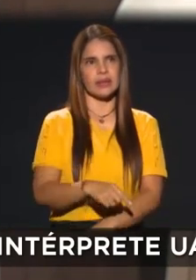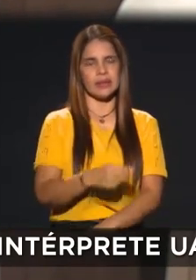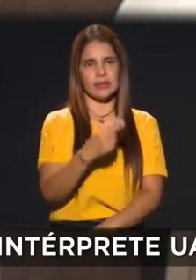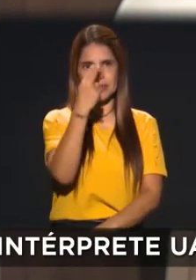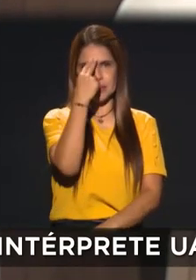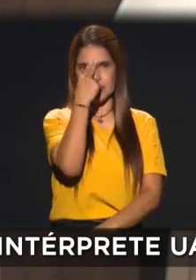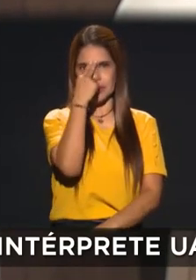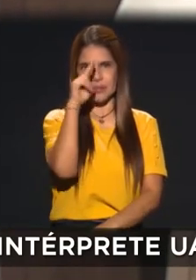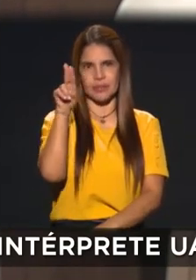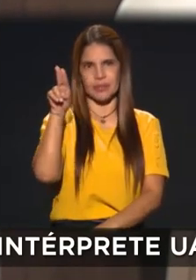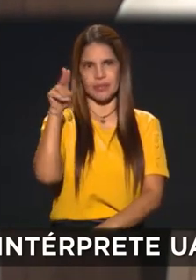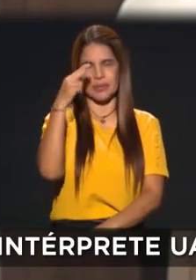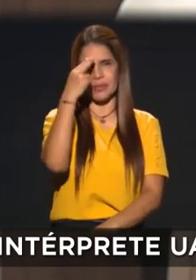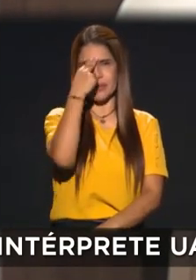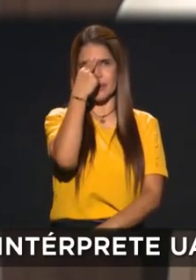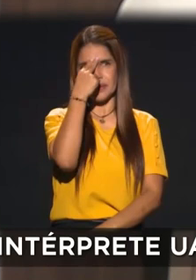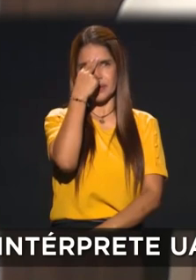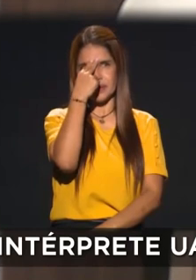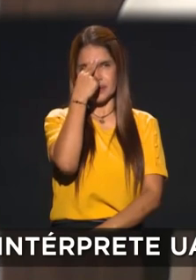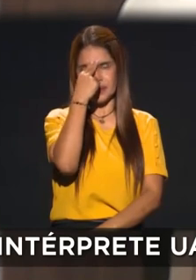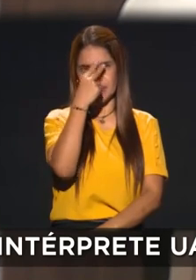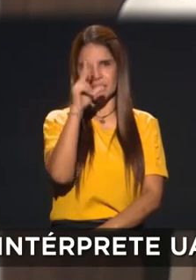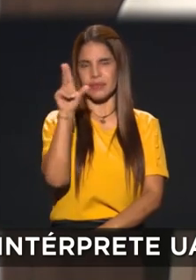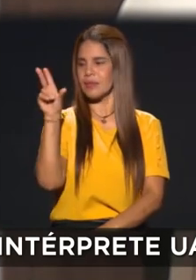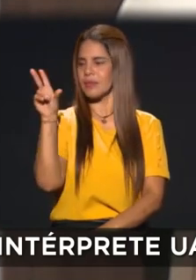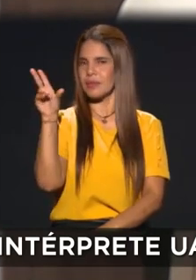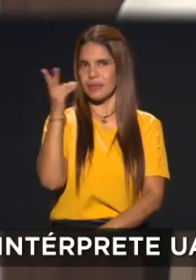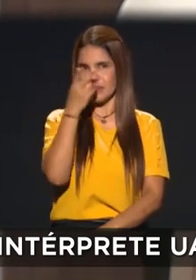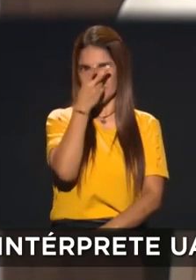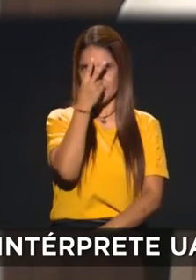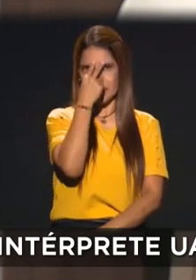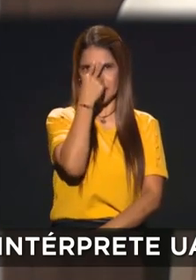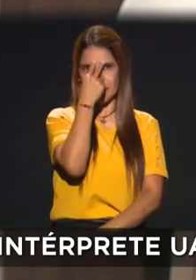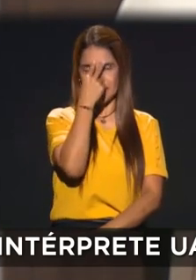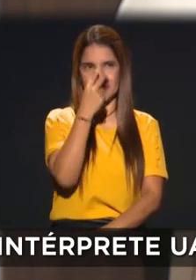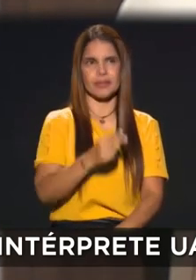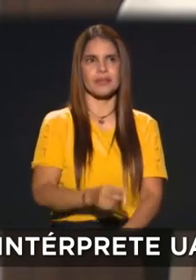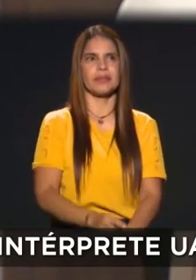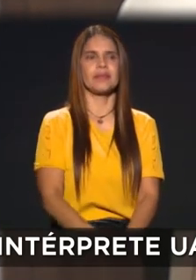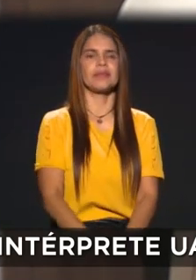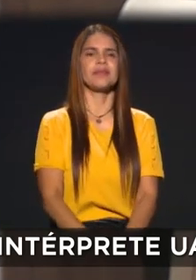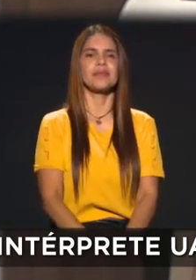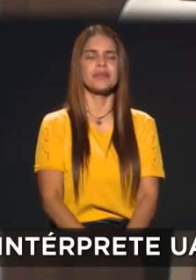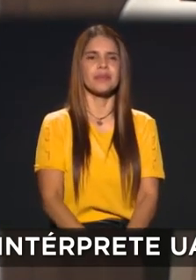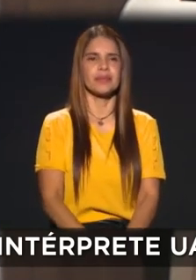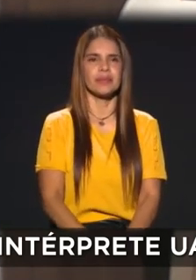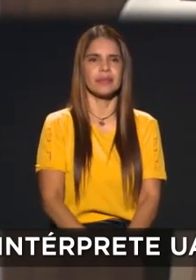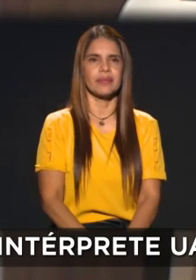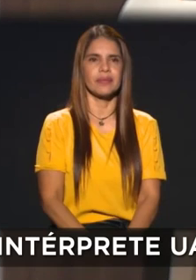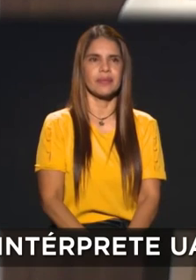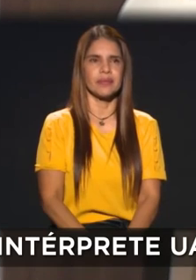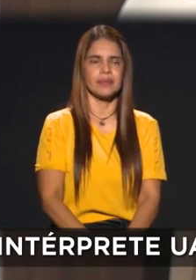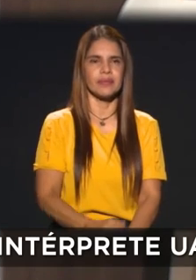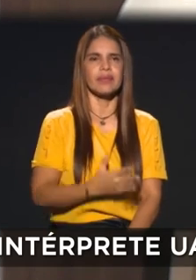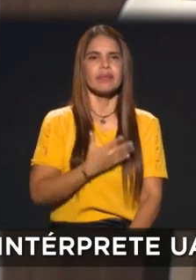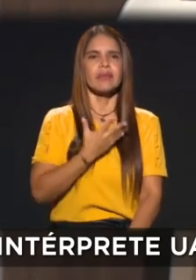y corazón al entrecejo, con el dedo pulgar tapo fosa derecha y con el anular fosa izquierda. Entonces, inhalamos por ambas